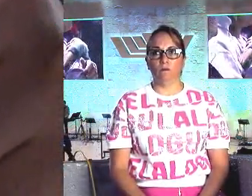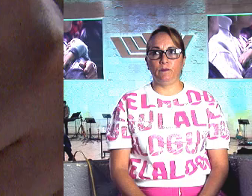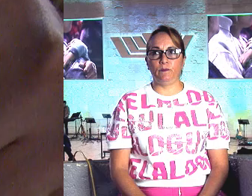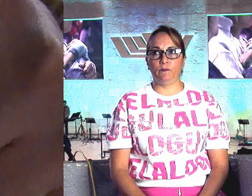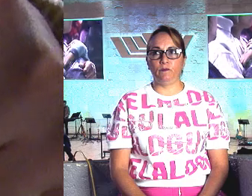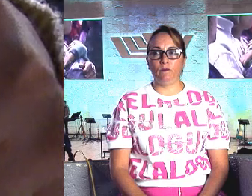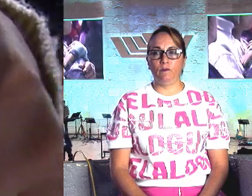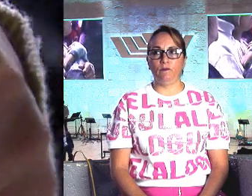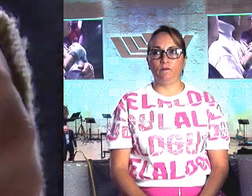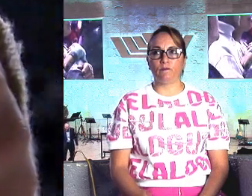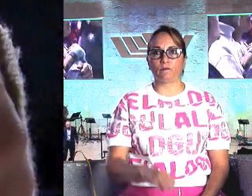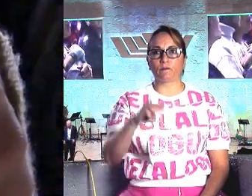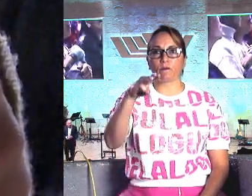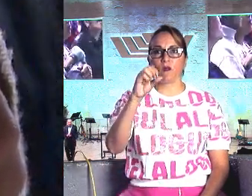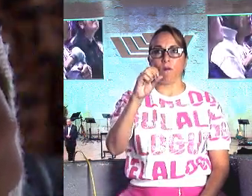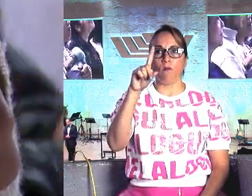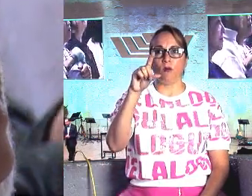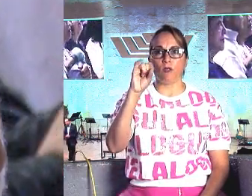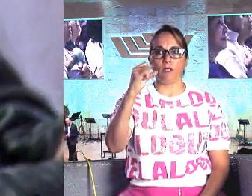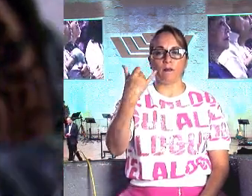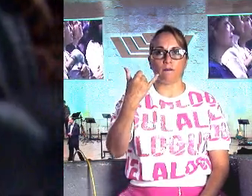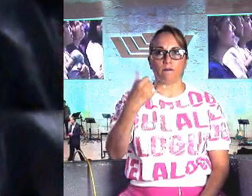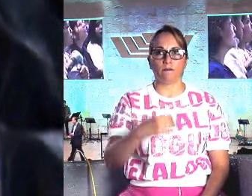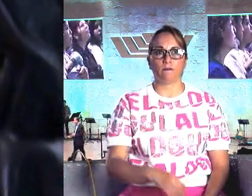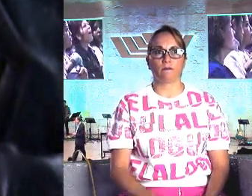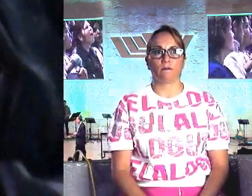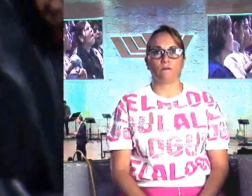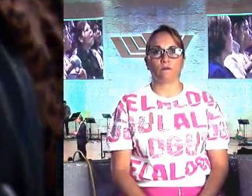es? Gloria. Gloria, Dios te bendiga.